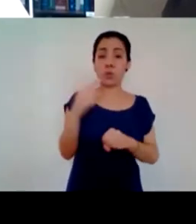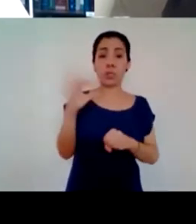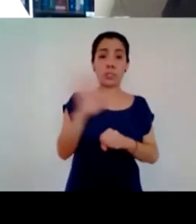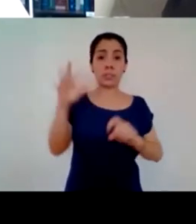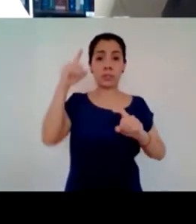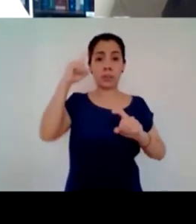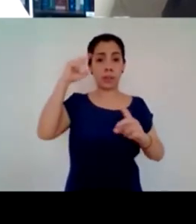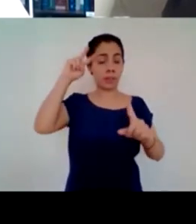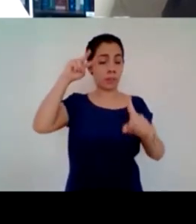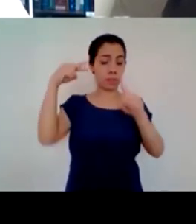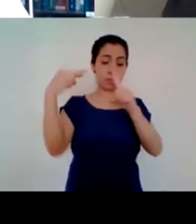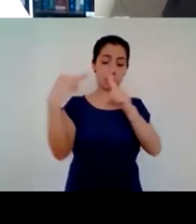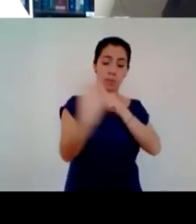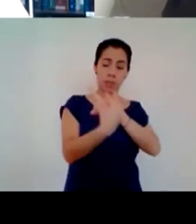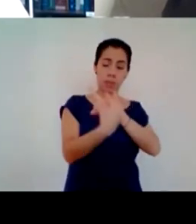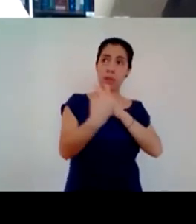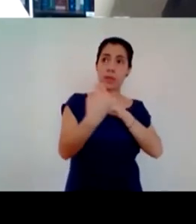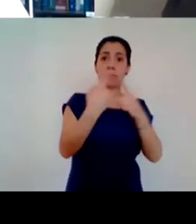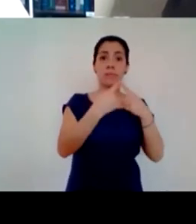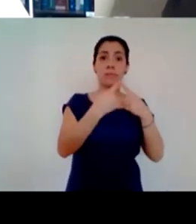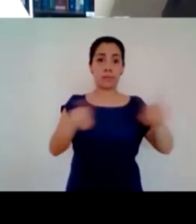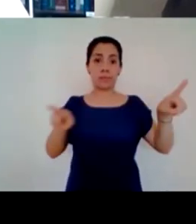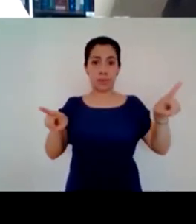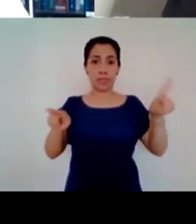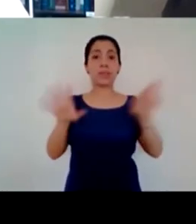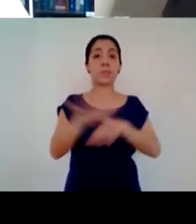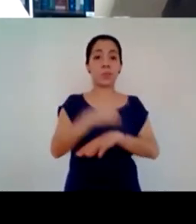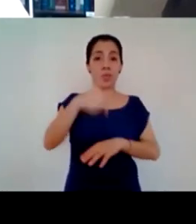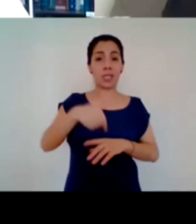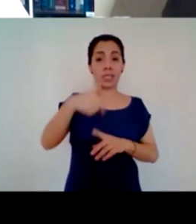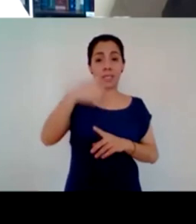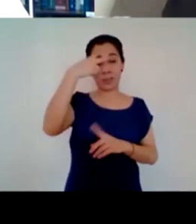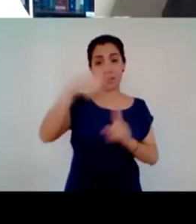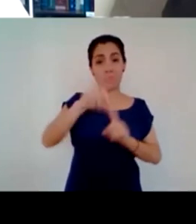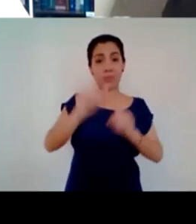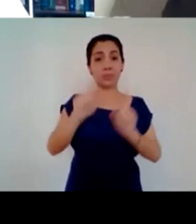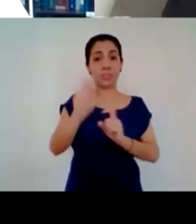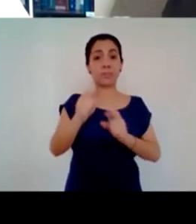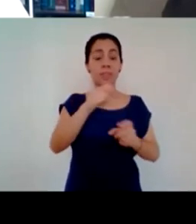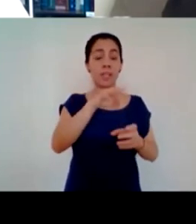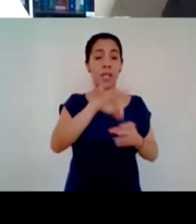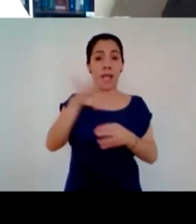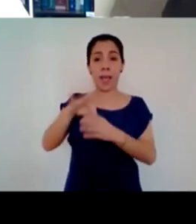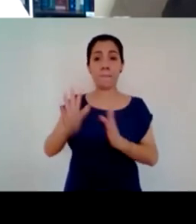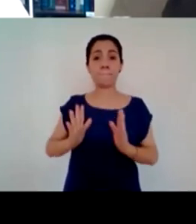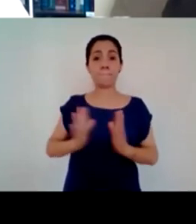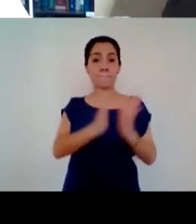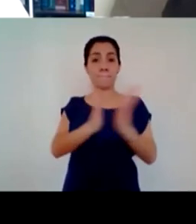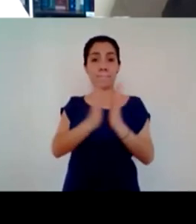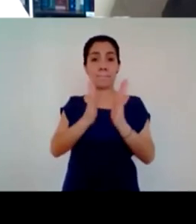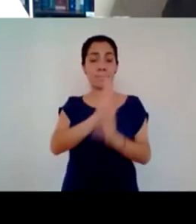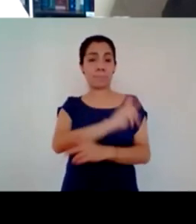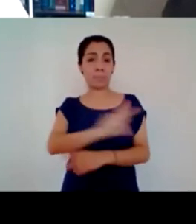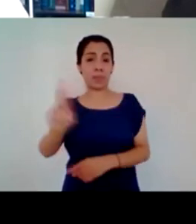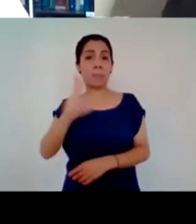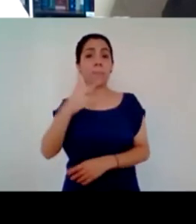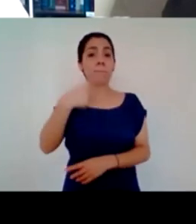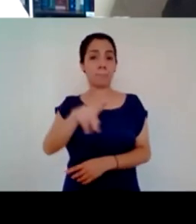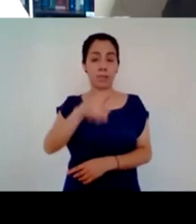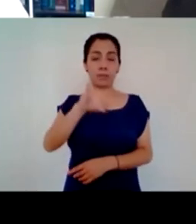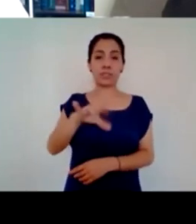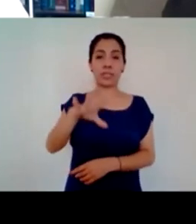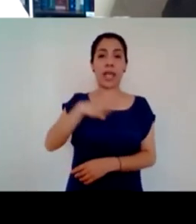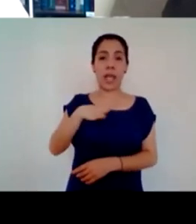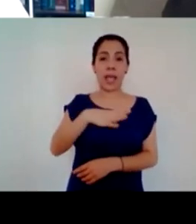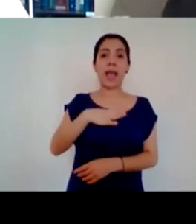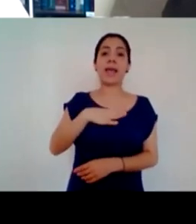Somos muy distintos, vivimos en un país muy democrático, pero sí existe un imperativo categórico. Sí existe el bien